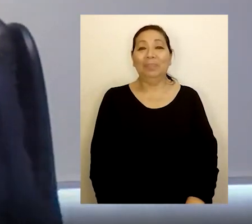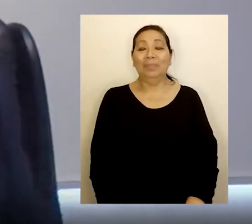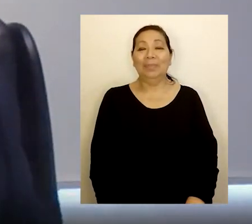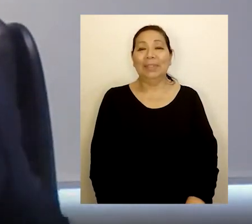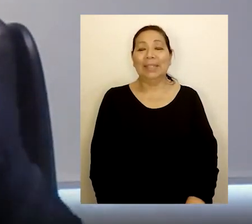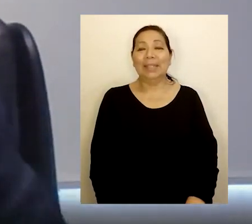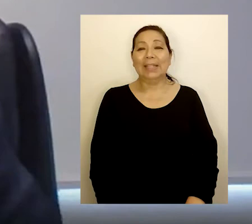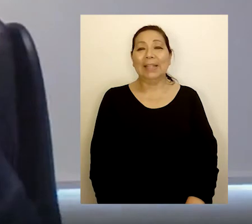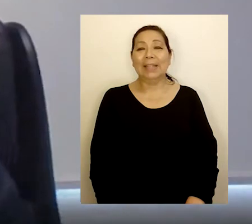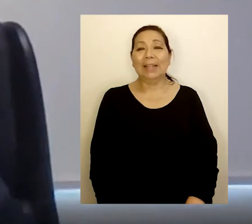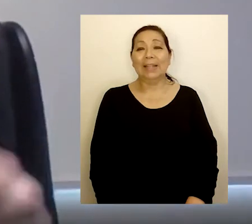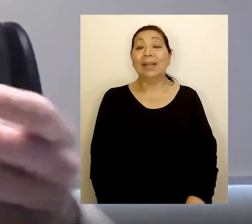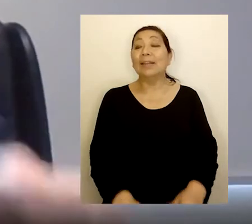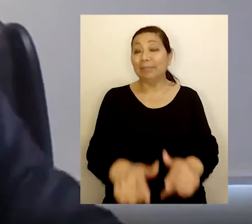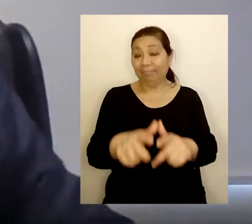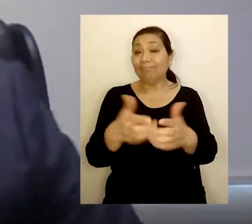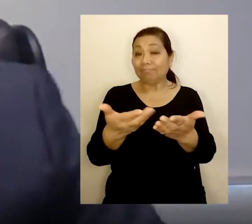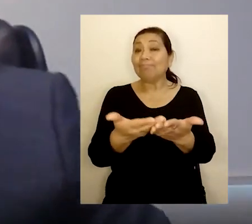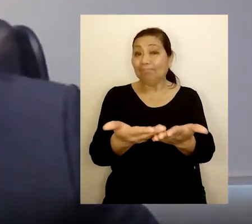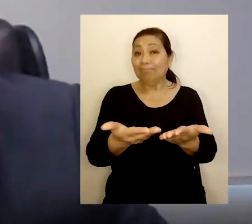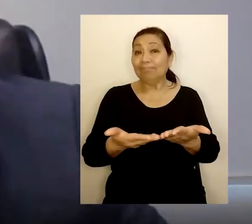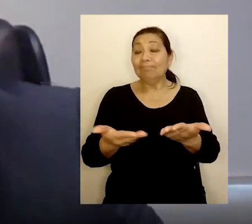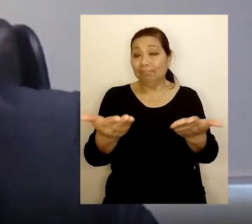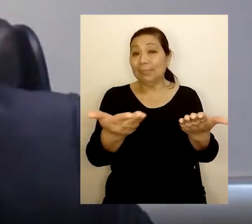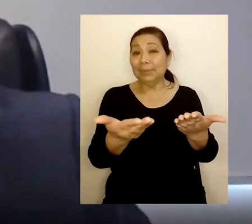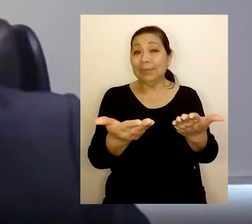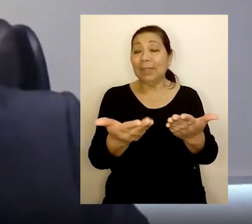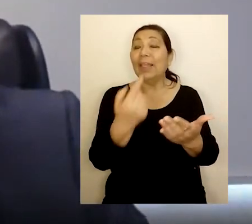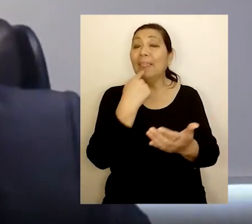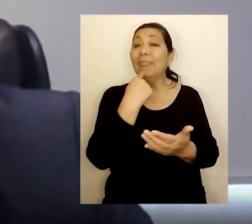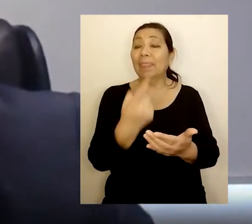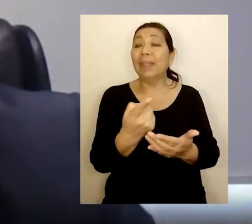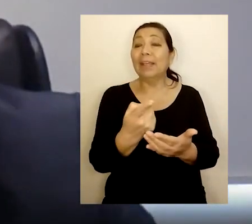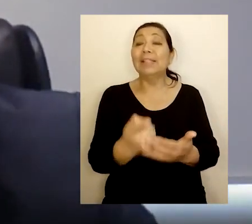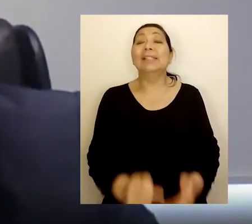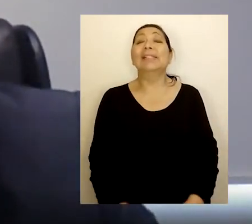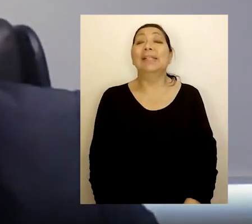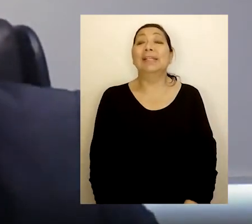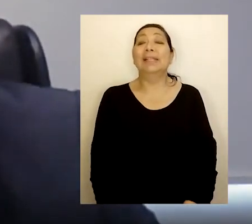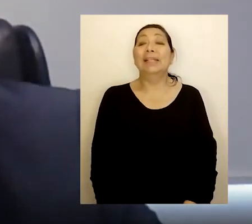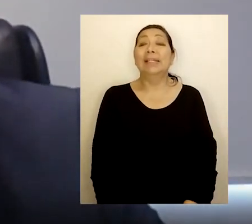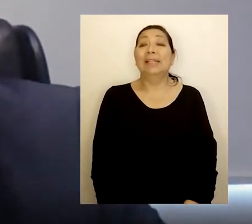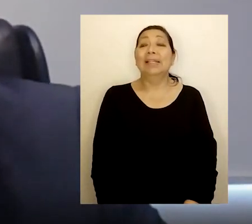La sala señala lo siguiente,